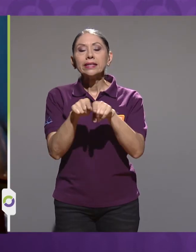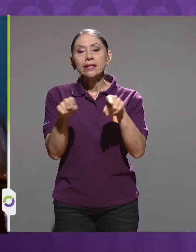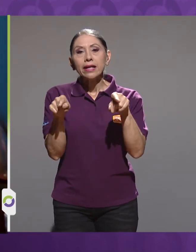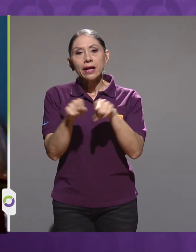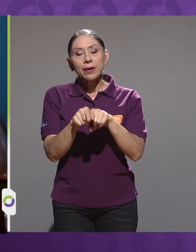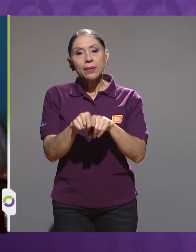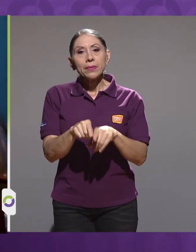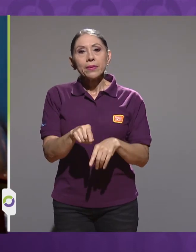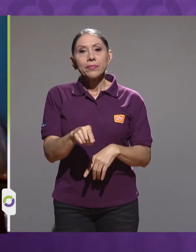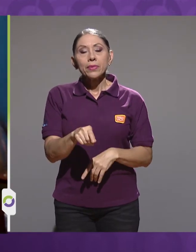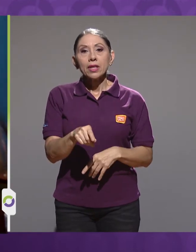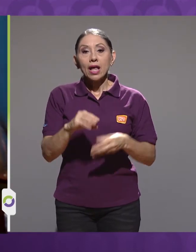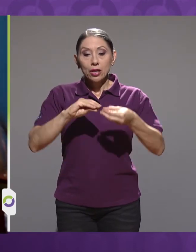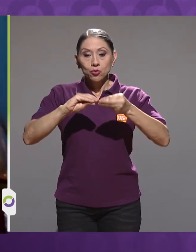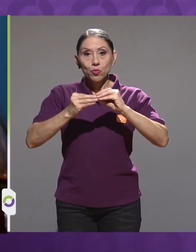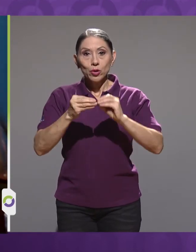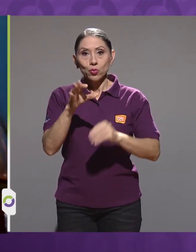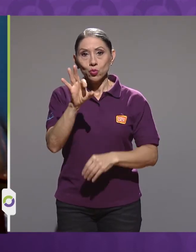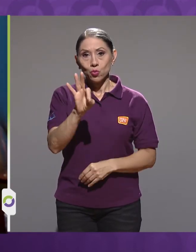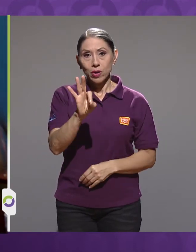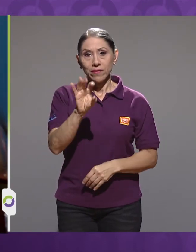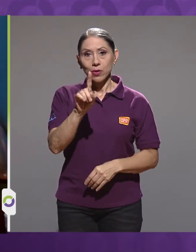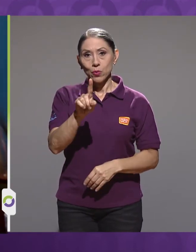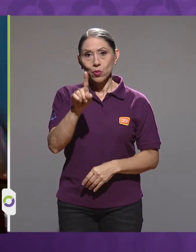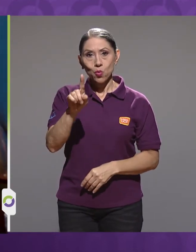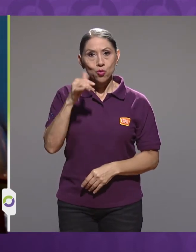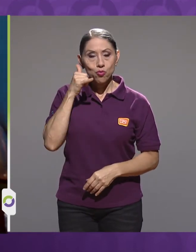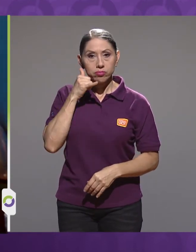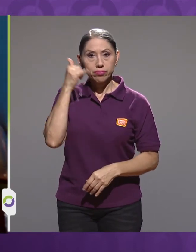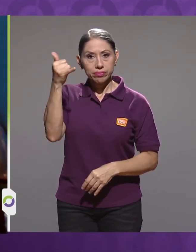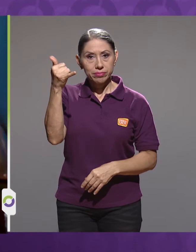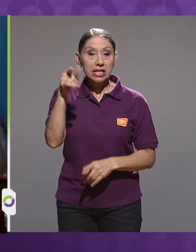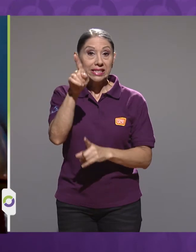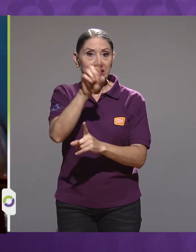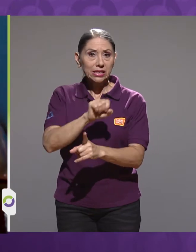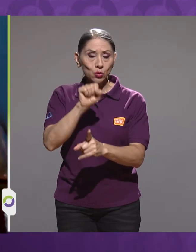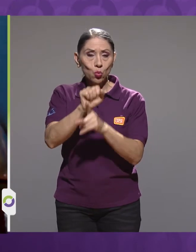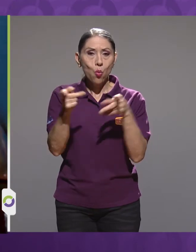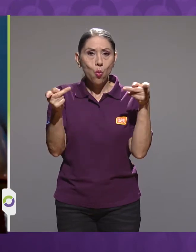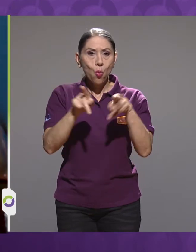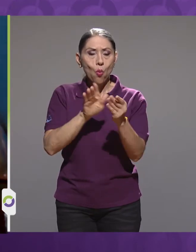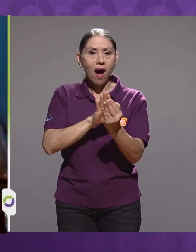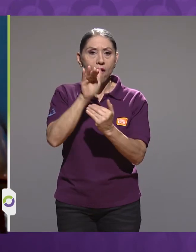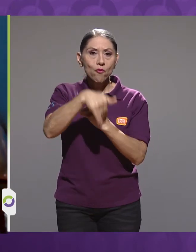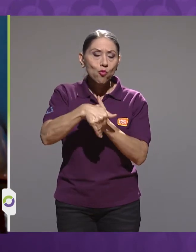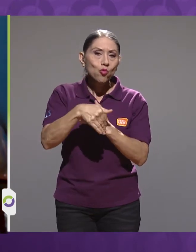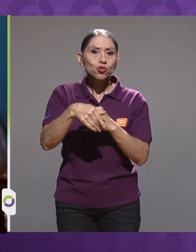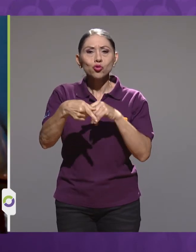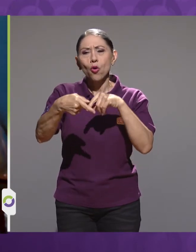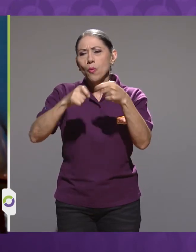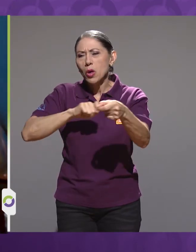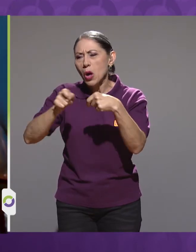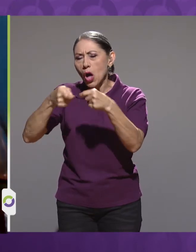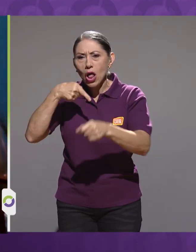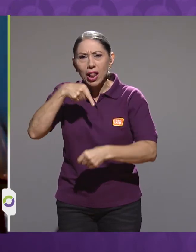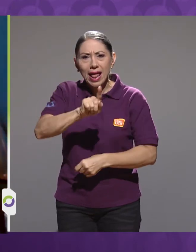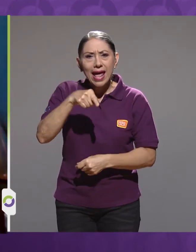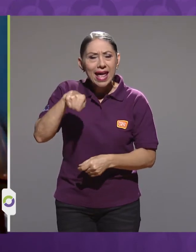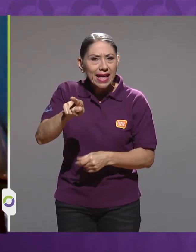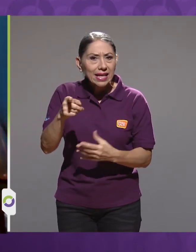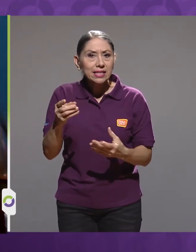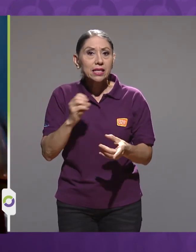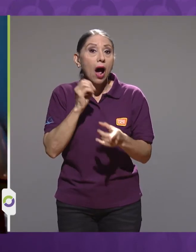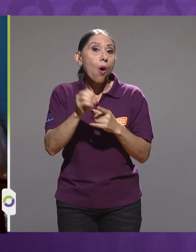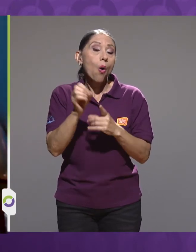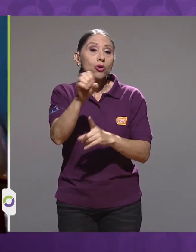también del número 911 cuando se trata de situaciones de abuso y violencia a gran